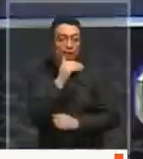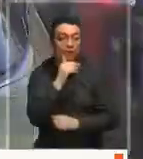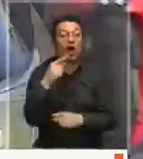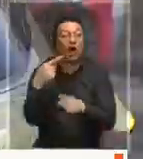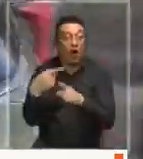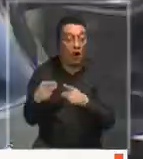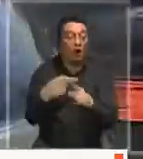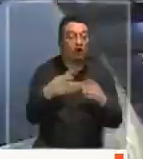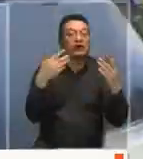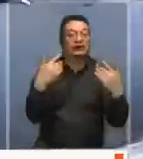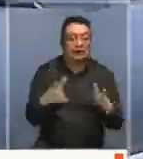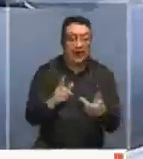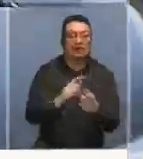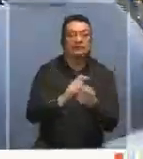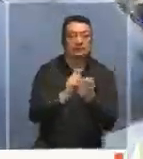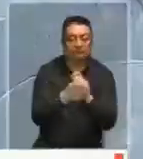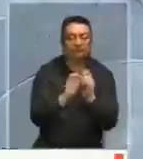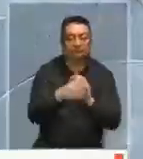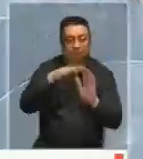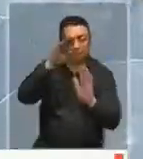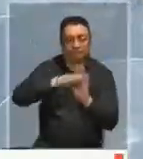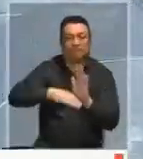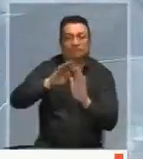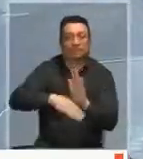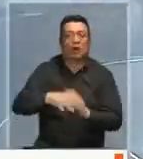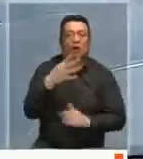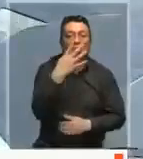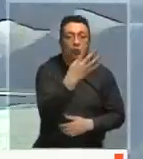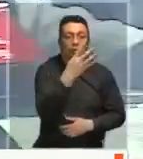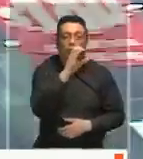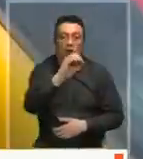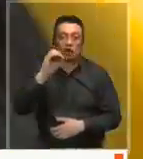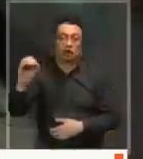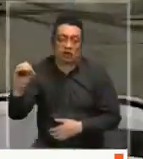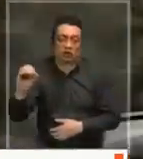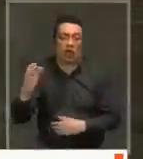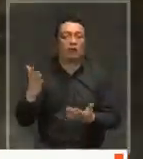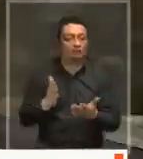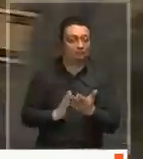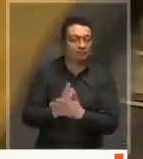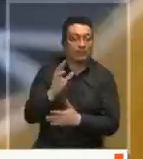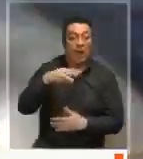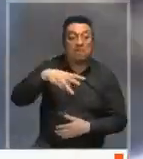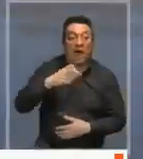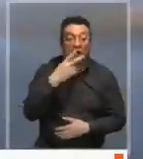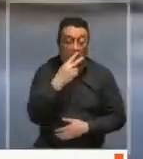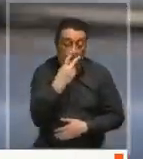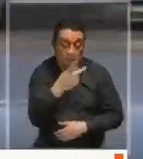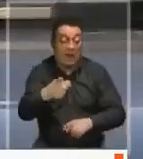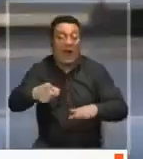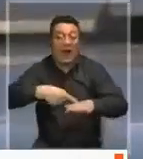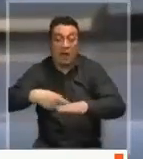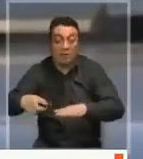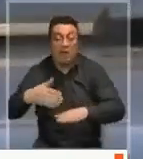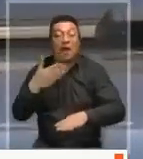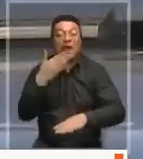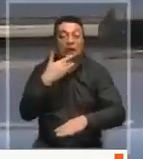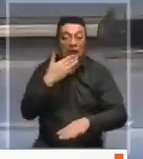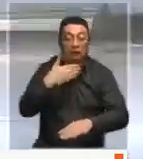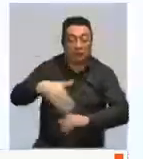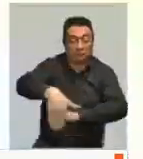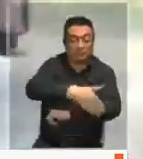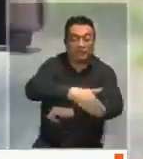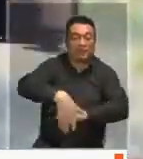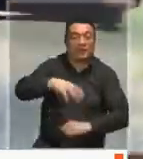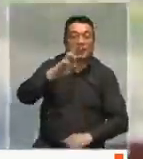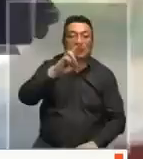conductores ya circulaban con el valor rebajado a 400. Así lo vimos en Mata, La Alameda y también en el sector de Calle